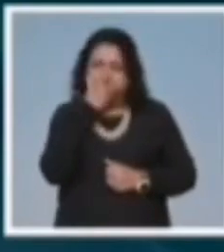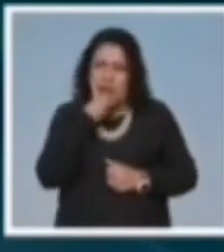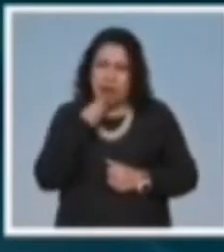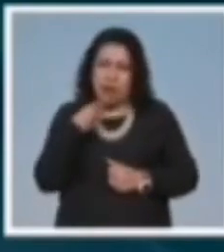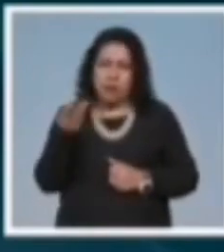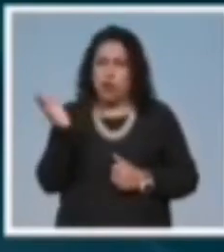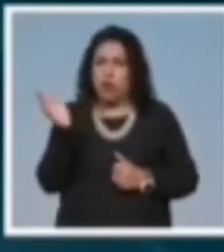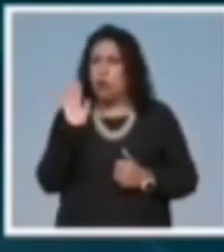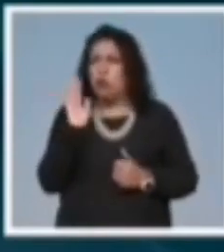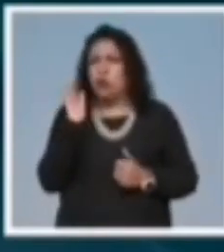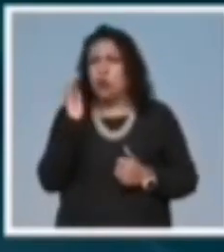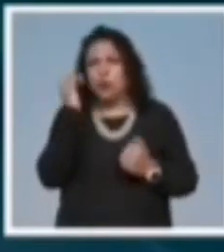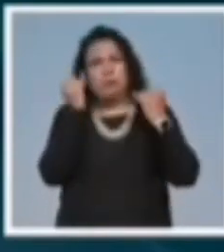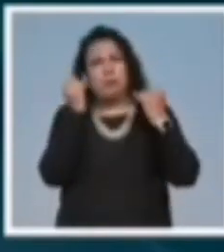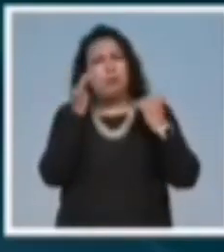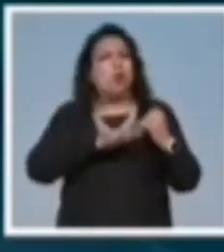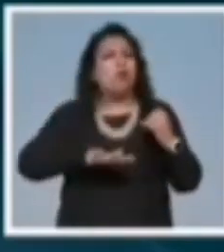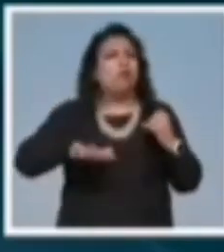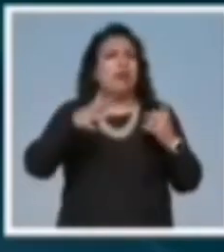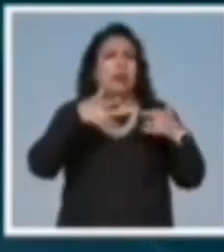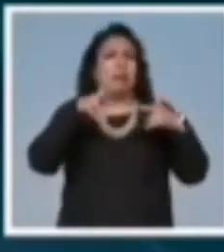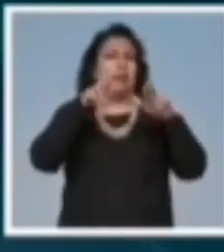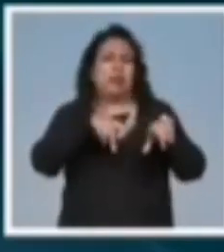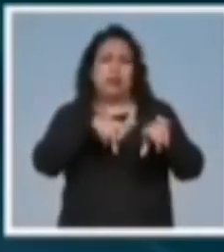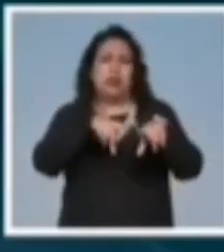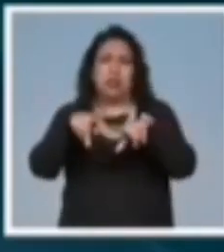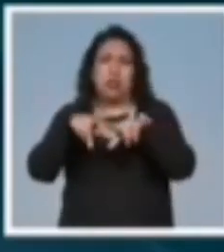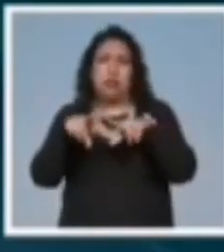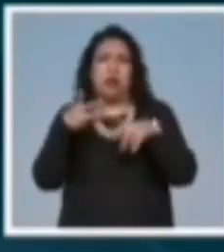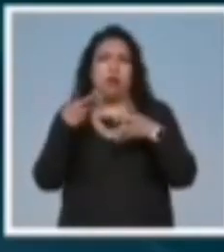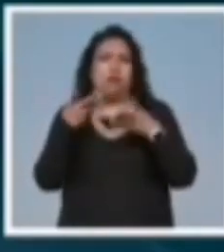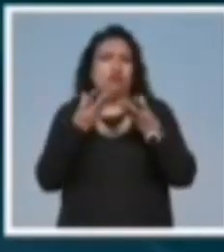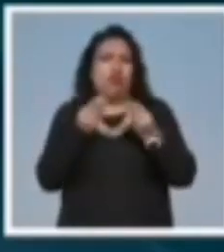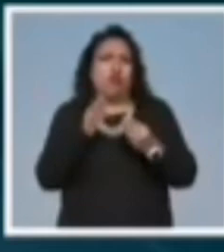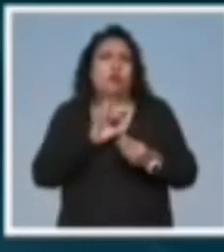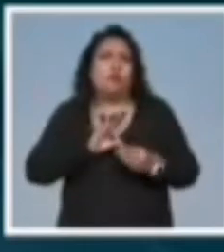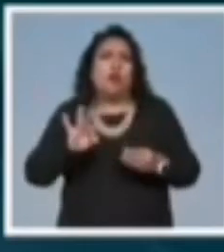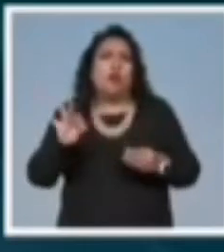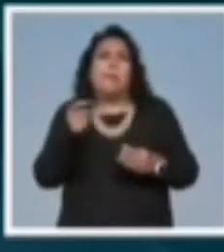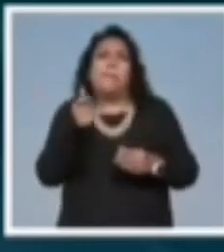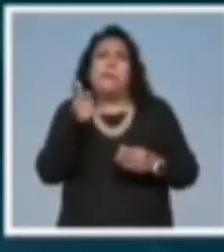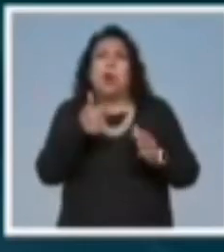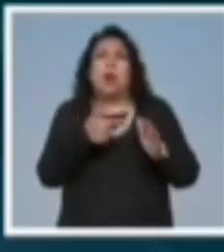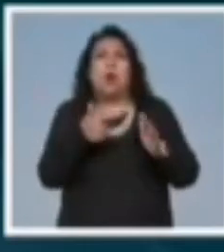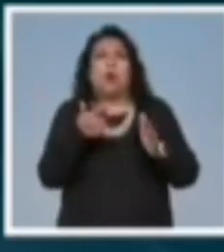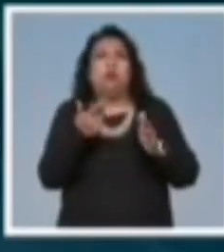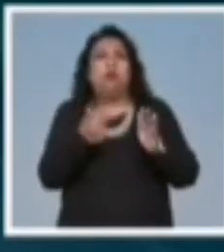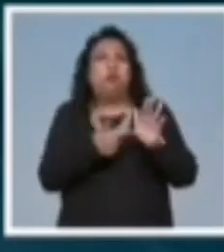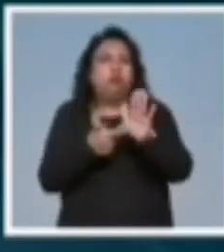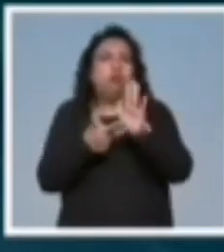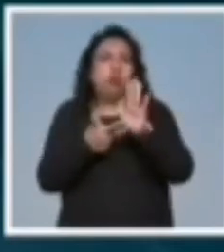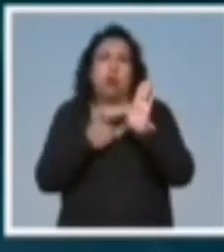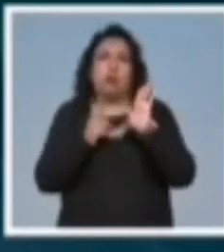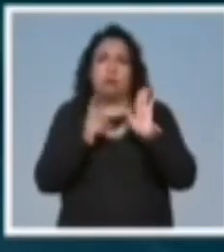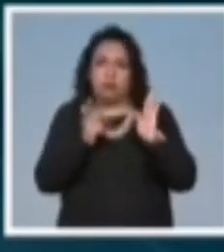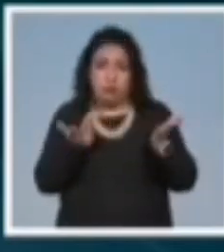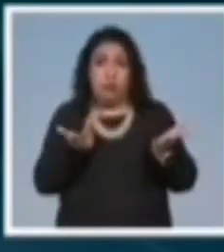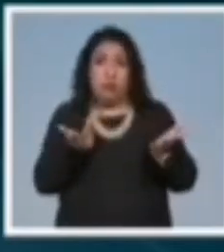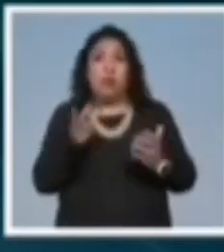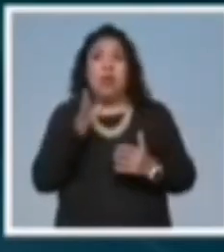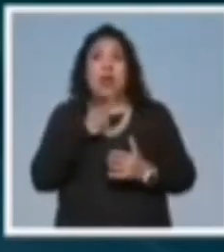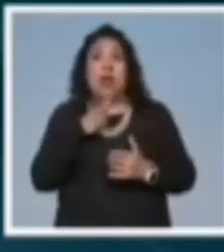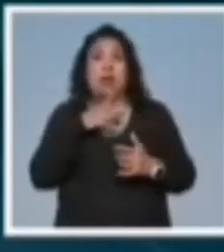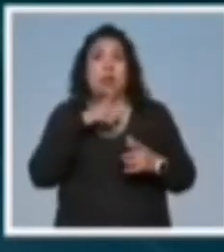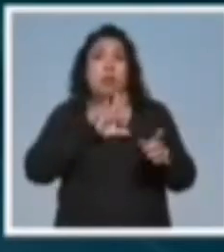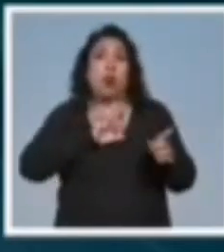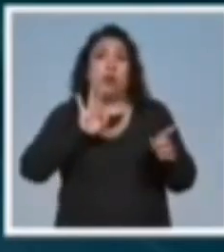maravilloso todo nuestro imaginario, y creo que da para mucho y pocas veces ha explotado tanto, entonces, y nos da un